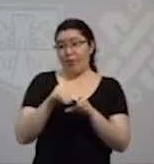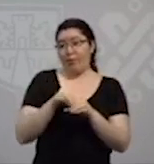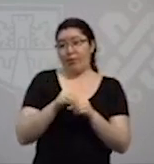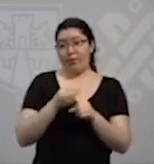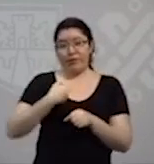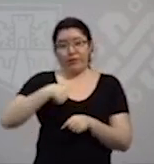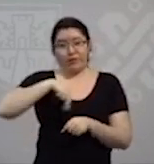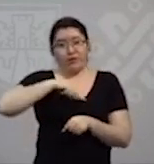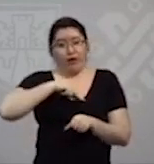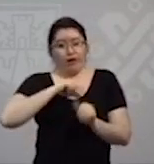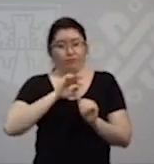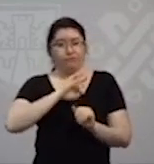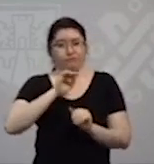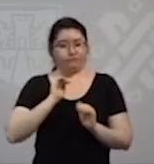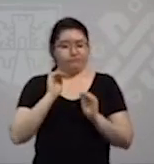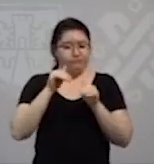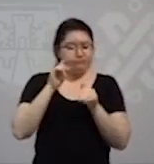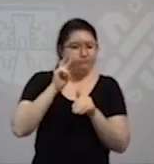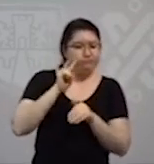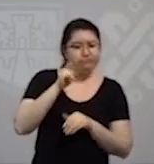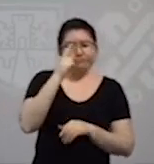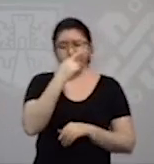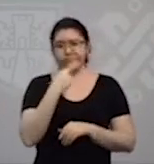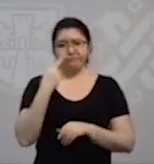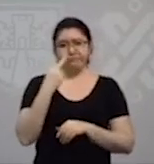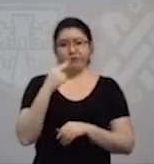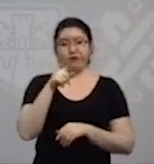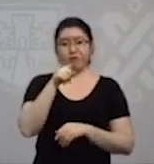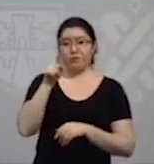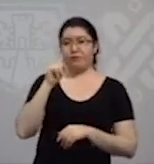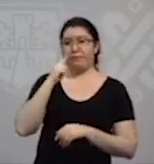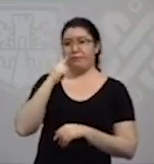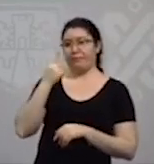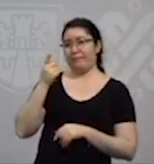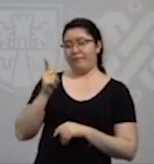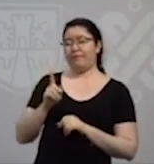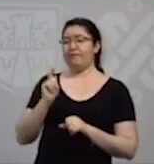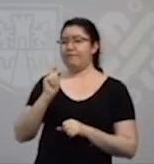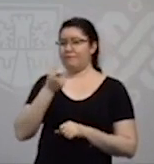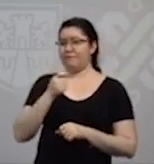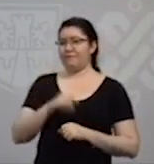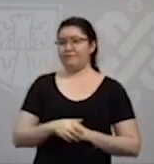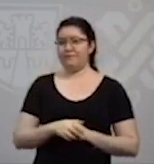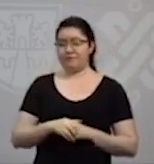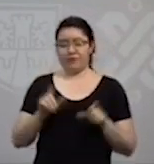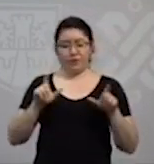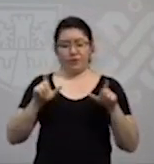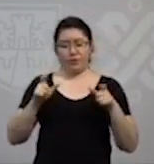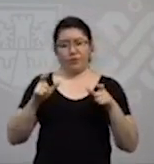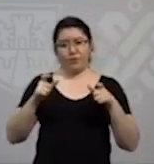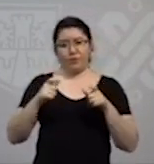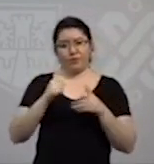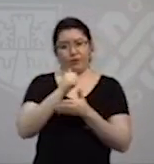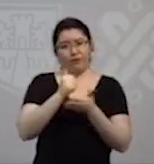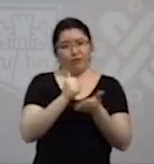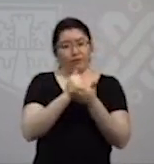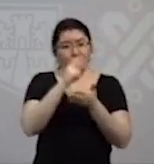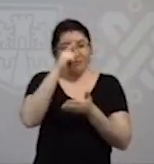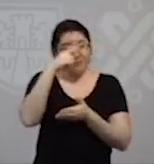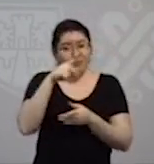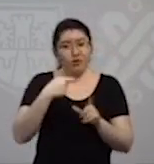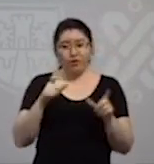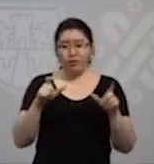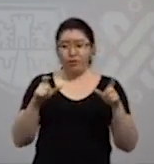tenemos acceso nosotros. Y aquí pueden ver claramente cómo ha ido disminuyendo en la Ciudad de México el número